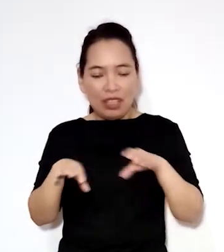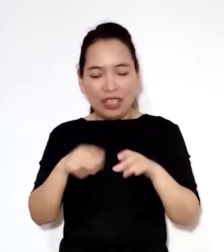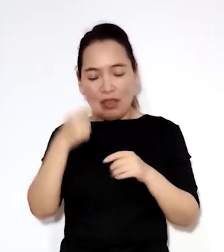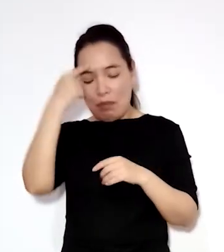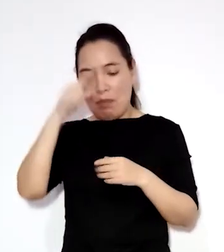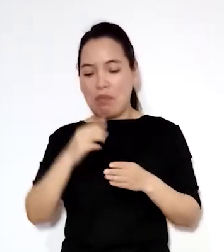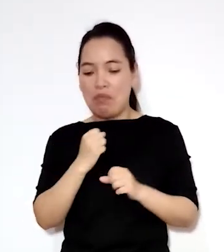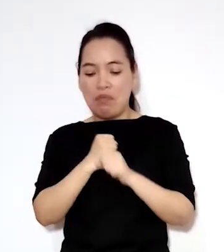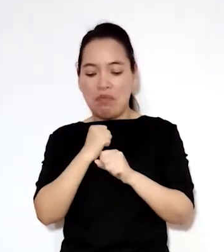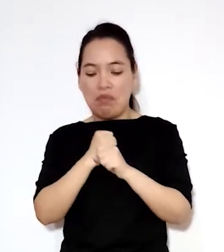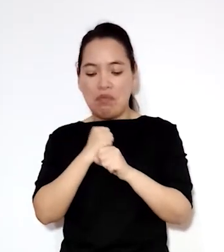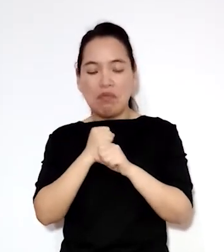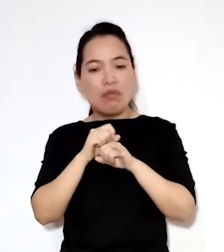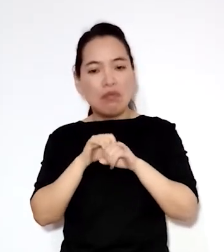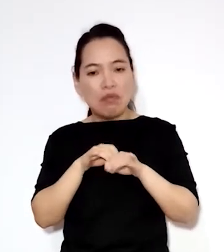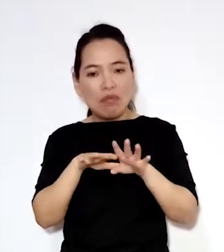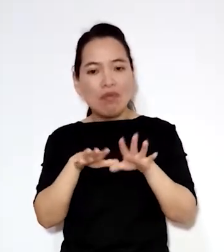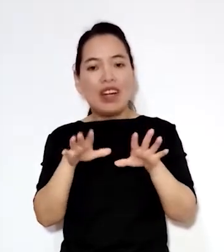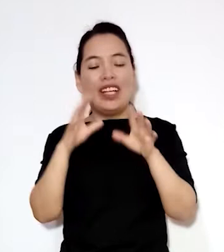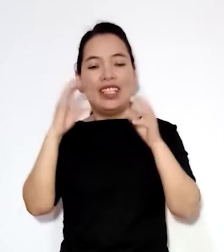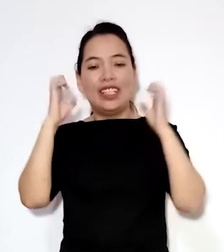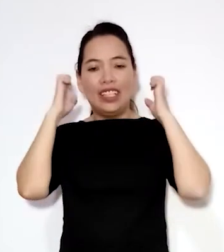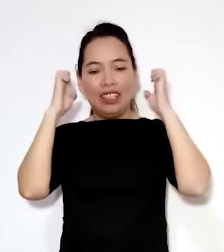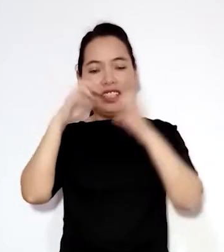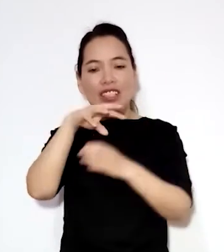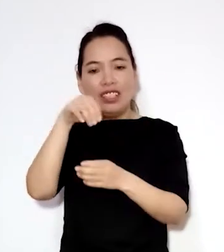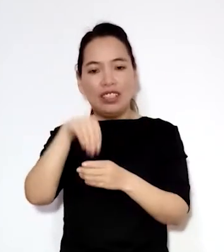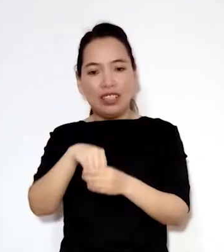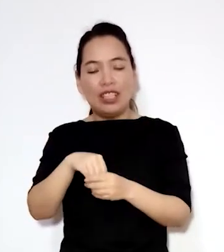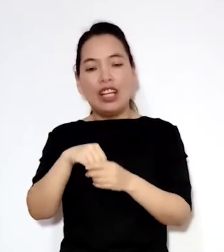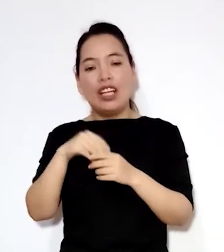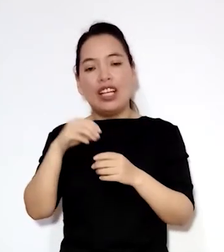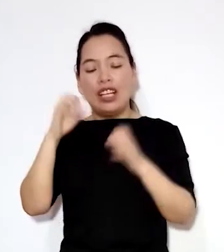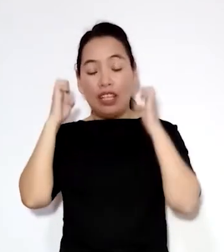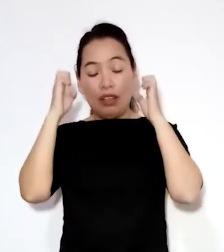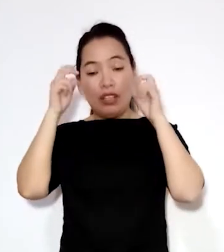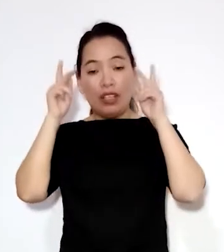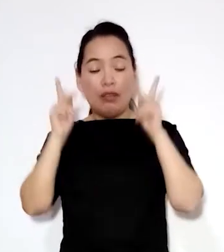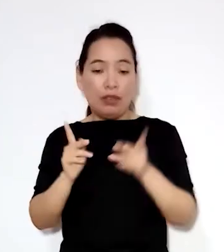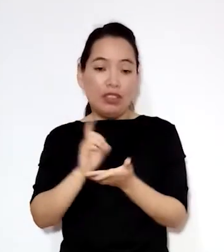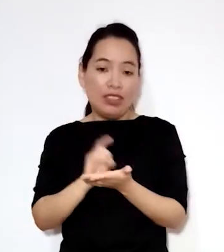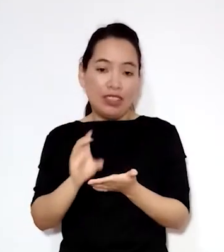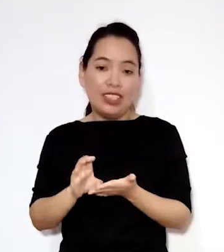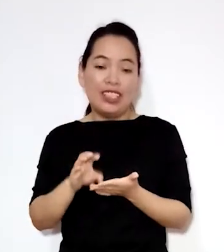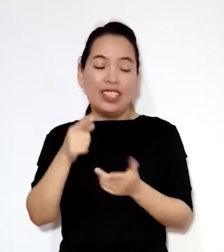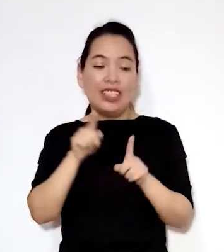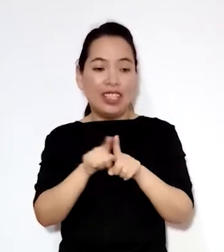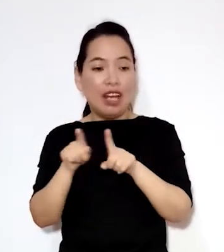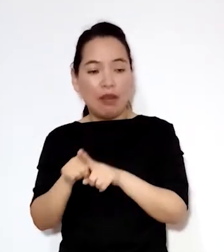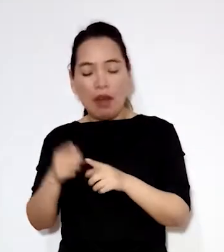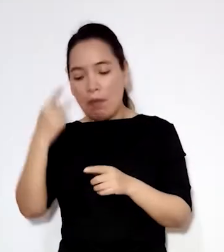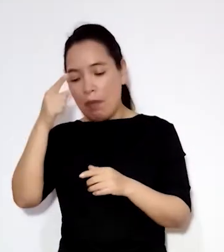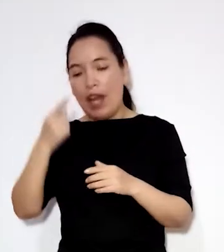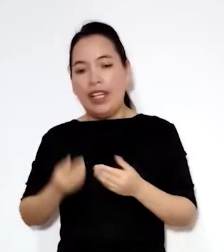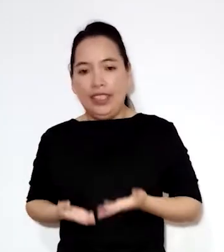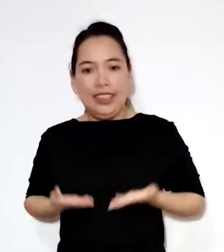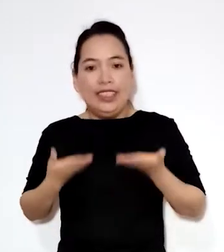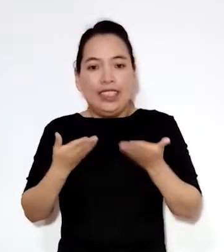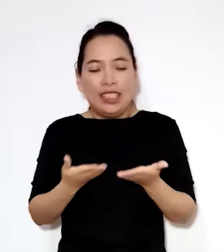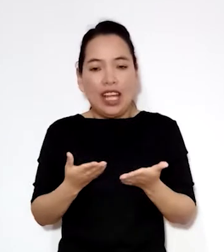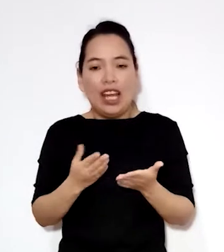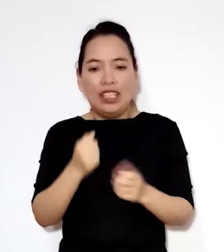Muchísimas gracias, Bernard, y muchísimas gracias a la CLADE por esta invitación a participar, y también por los esfuerzos que se están